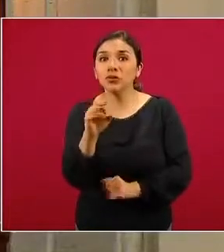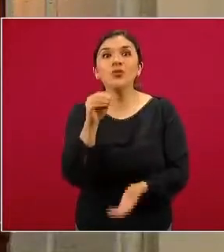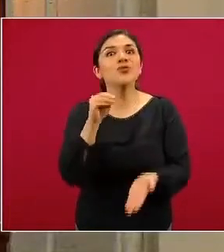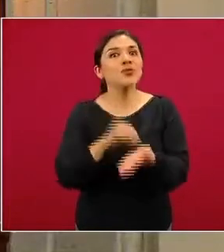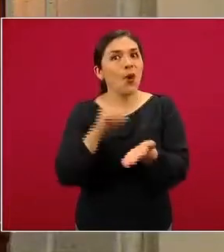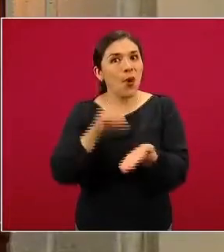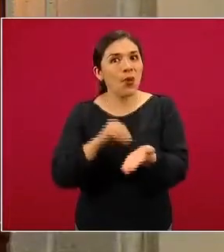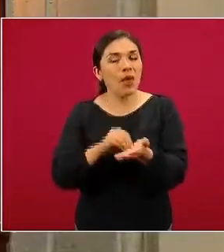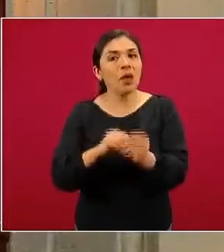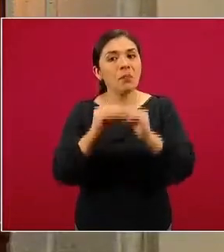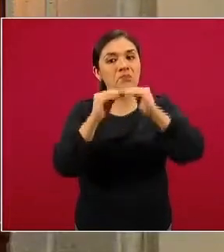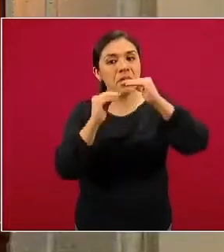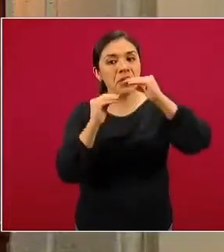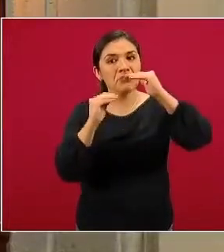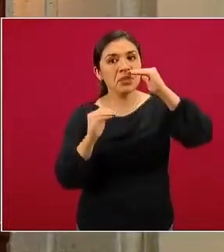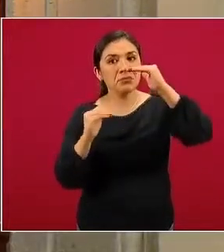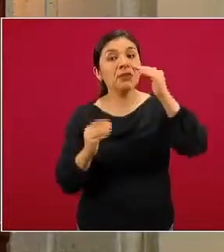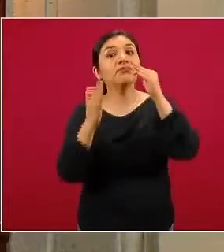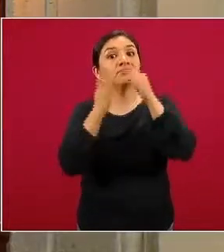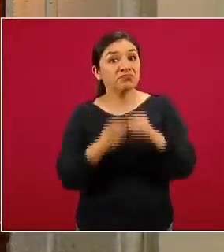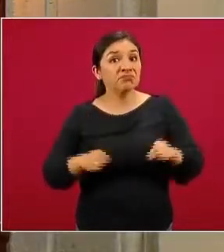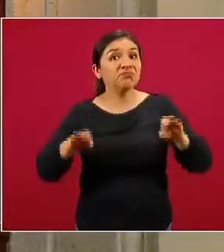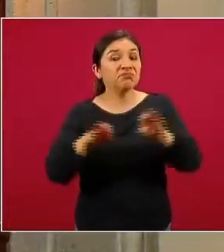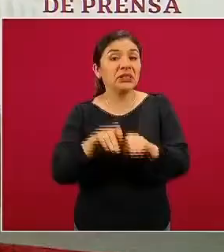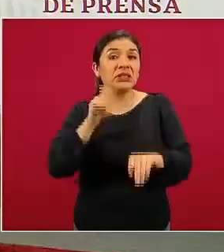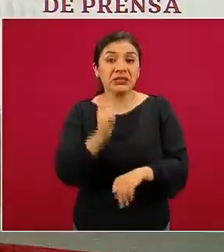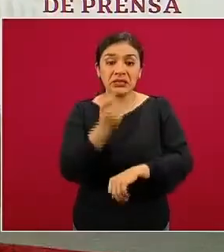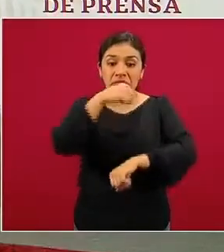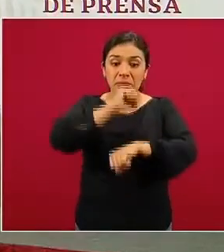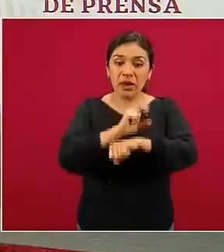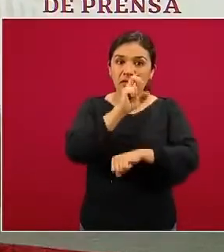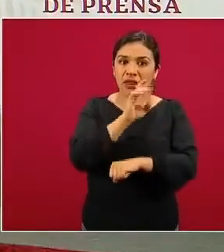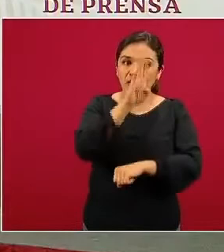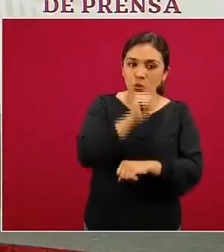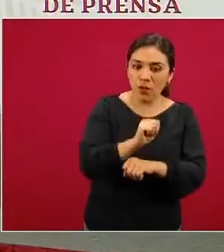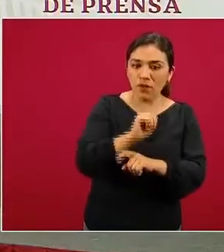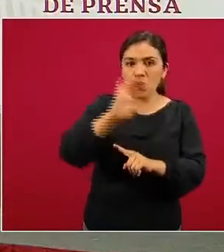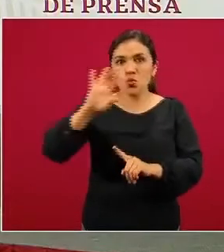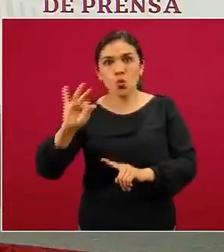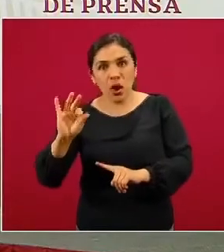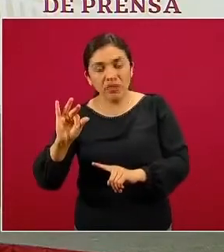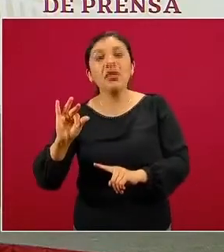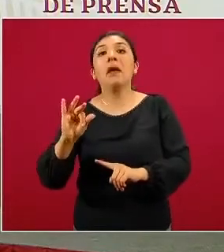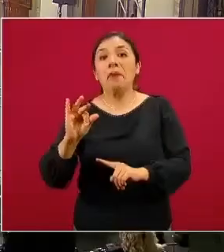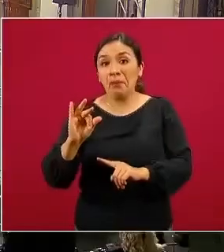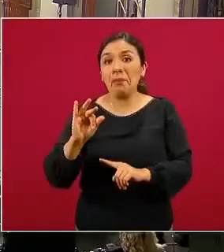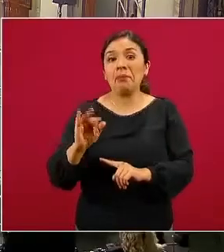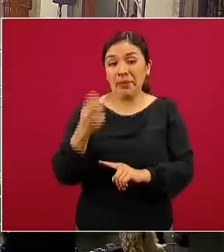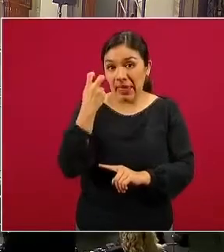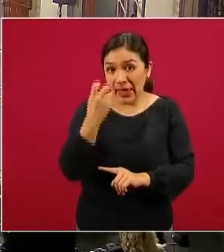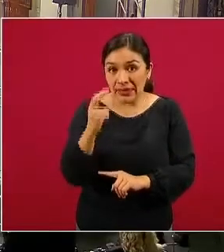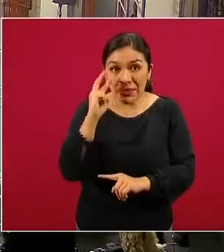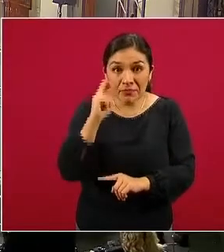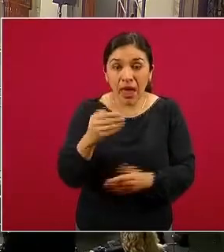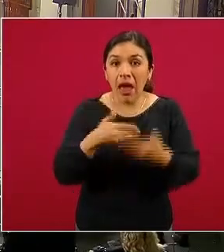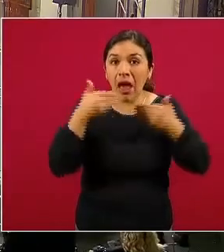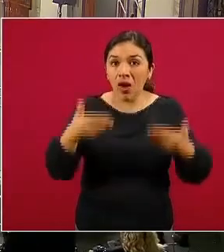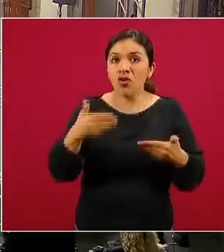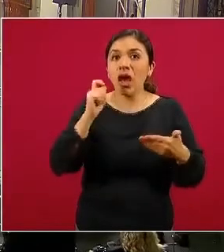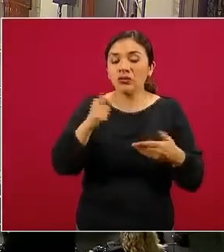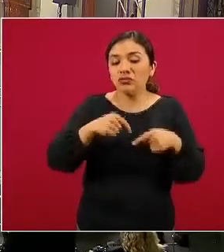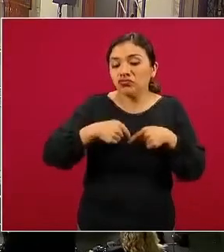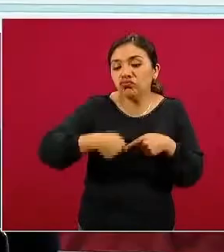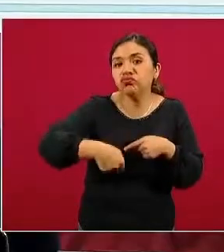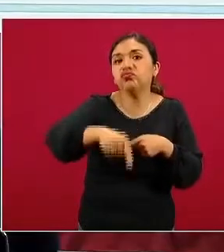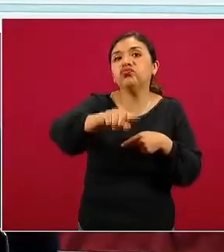mantiene un descenso, digamos, importante entre la semana 39 y 40, con lo cual tenemos o estamos cursando